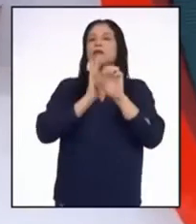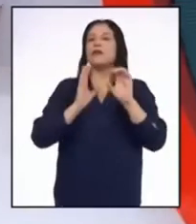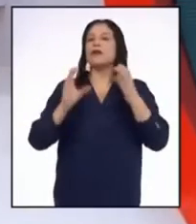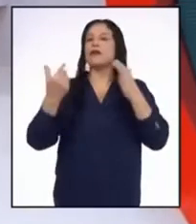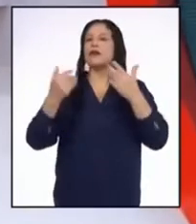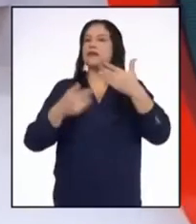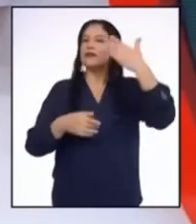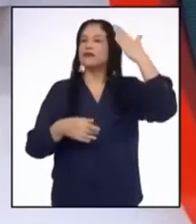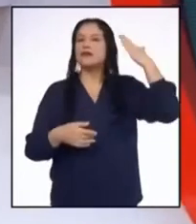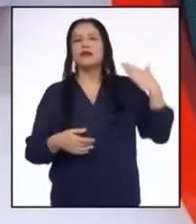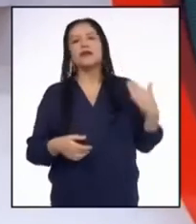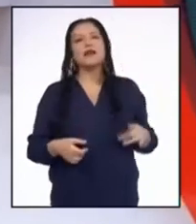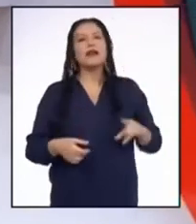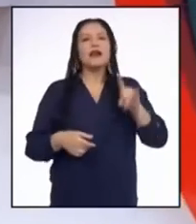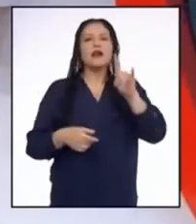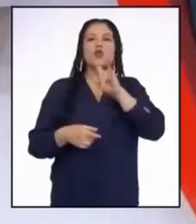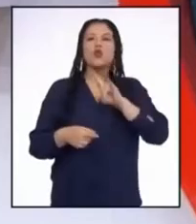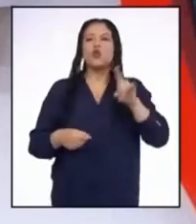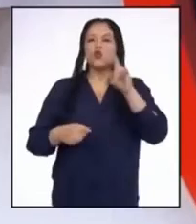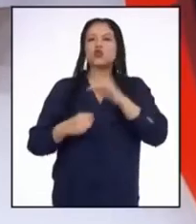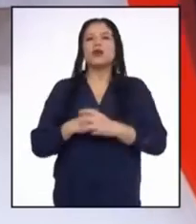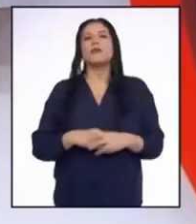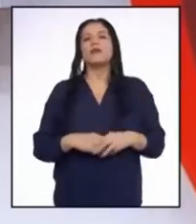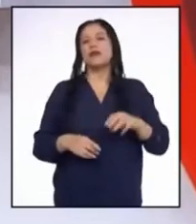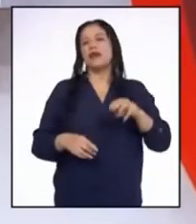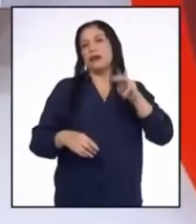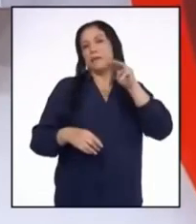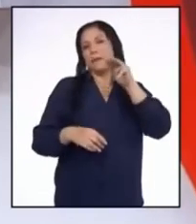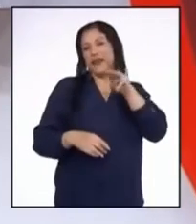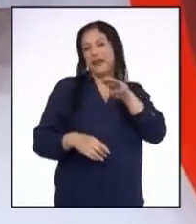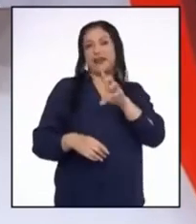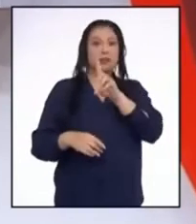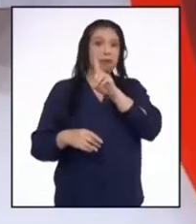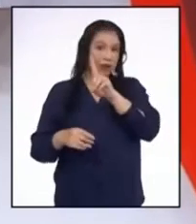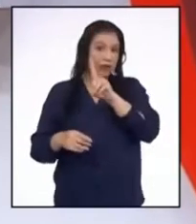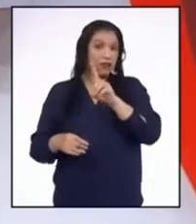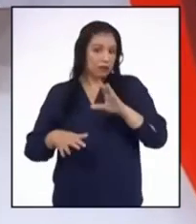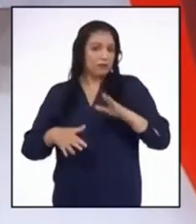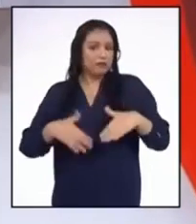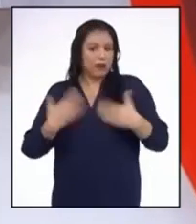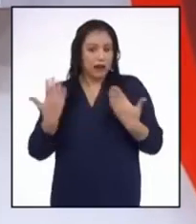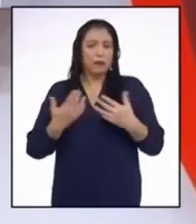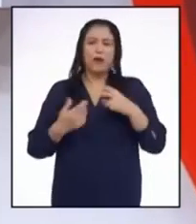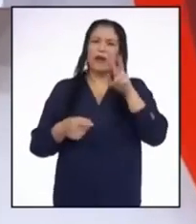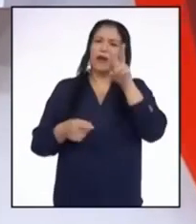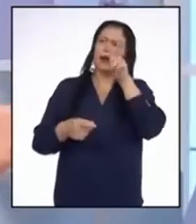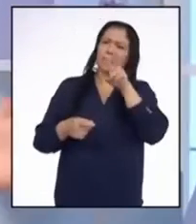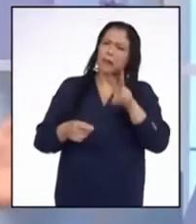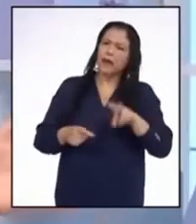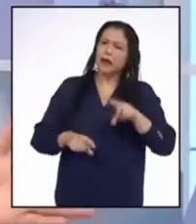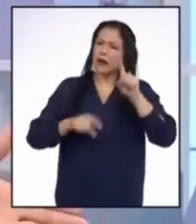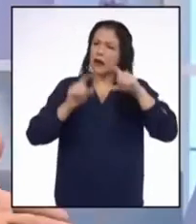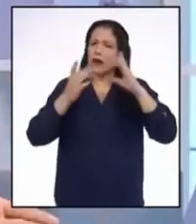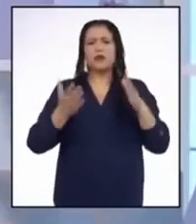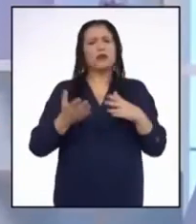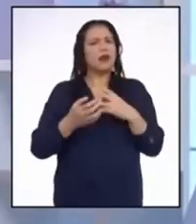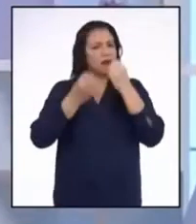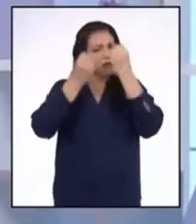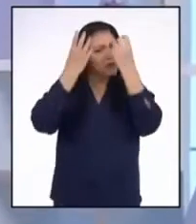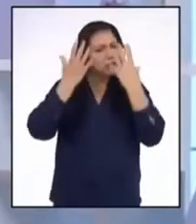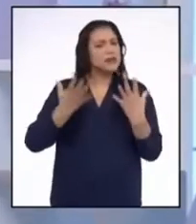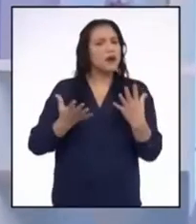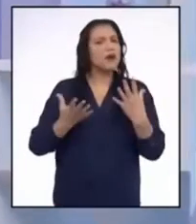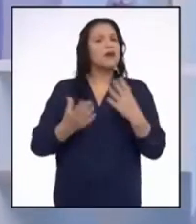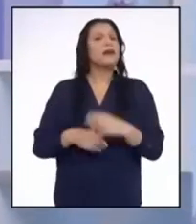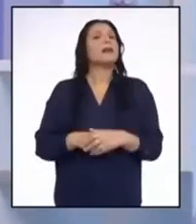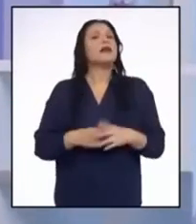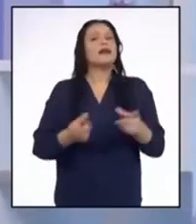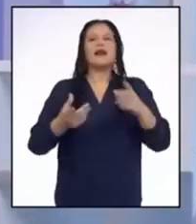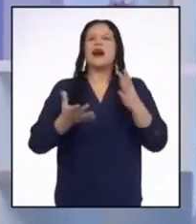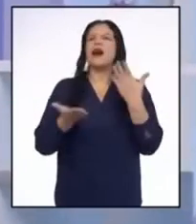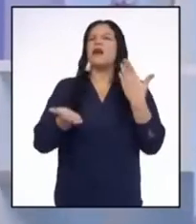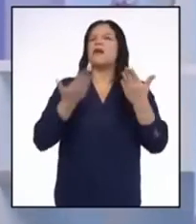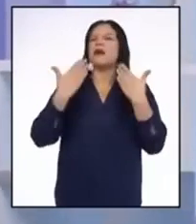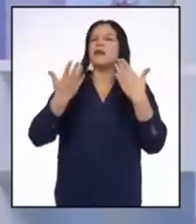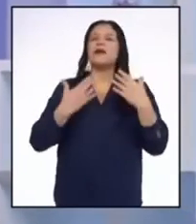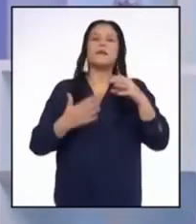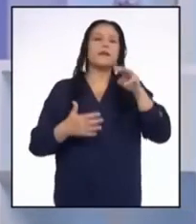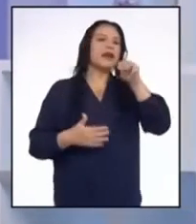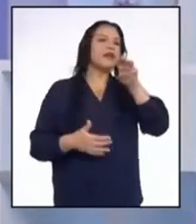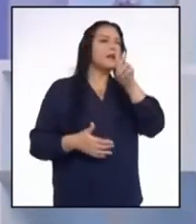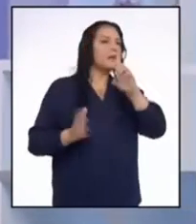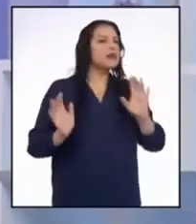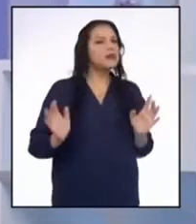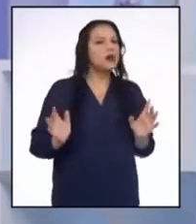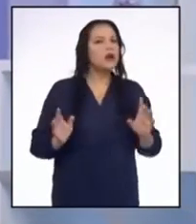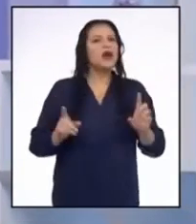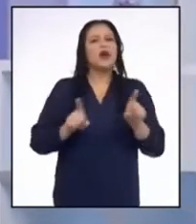anterior conocimos y usamos las medidas de dispersión para poder resolver una situación. ¡Claro! Hablamos de las medidas de